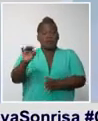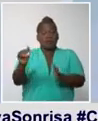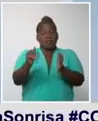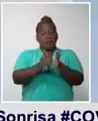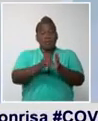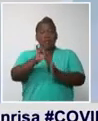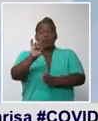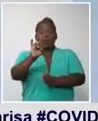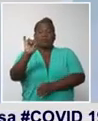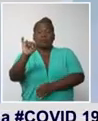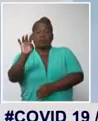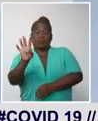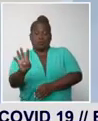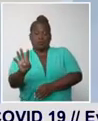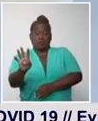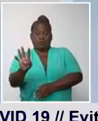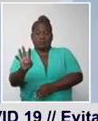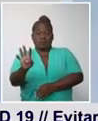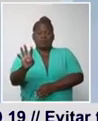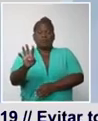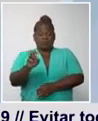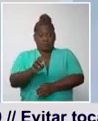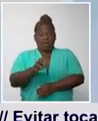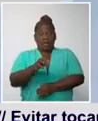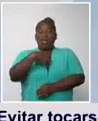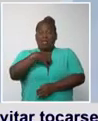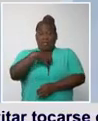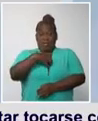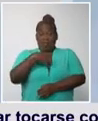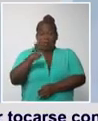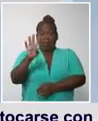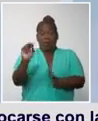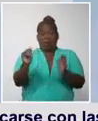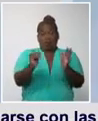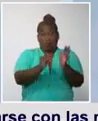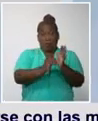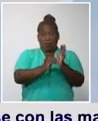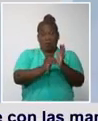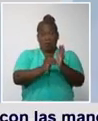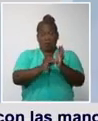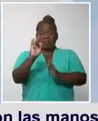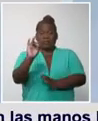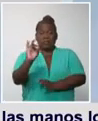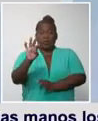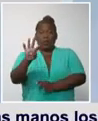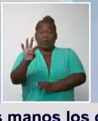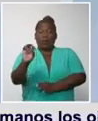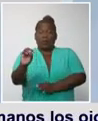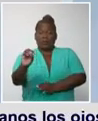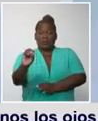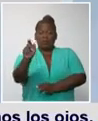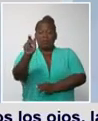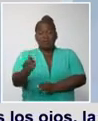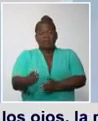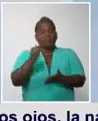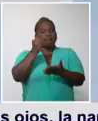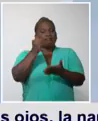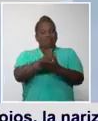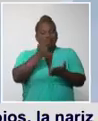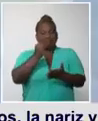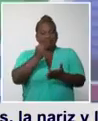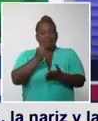15.964, y tenemos un número de 4.740 casos confirmados,